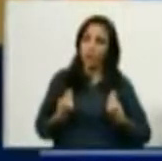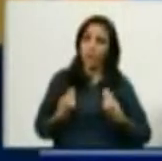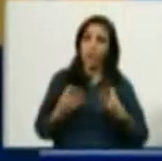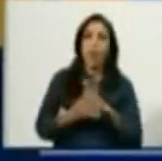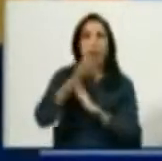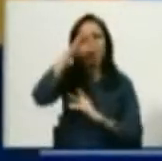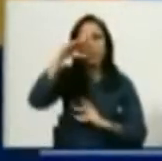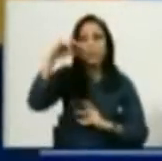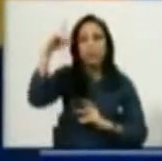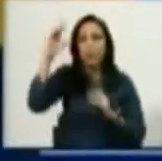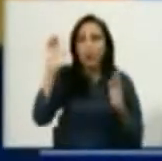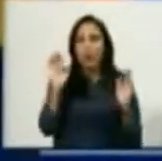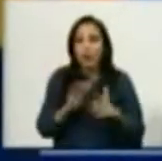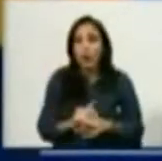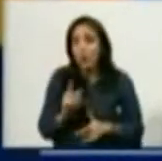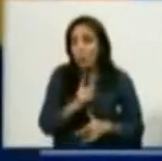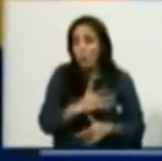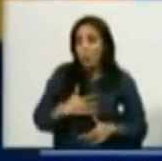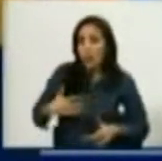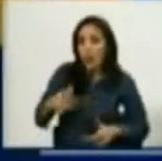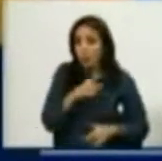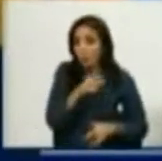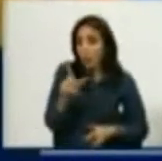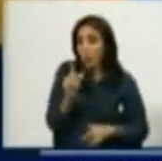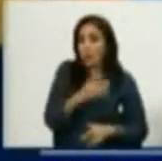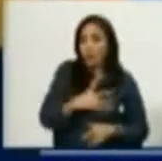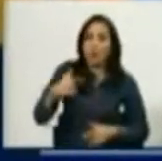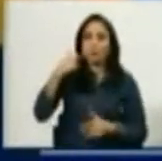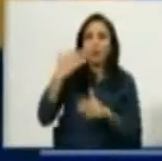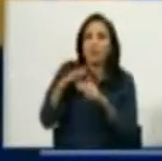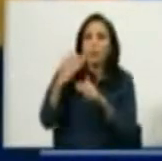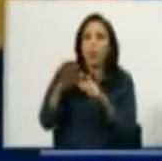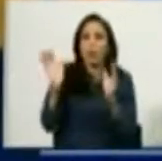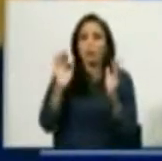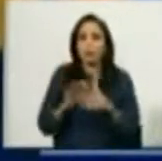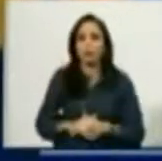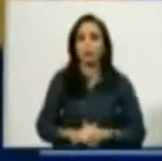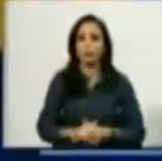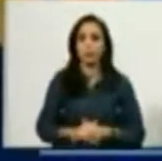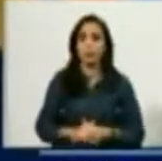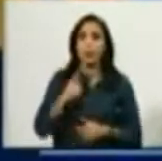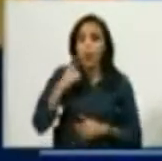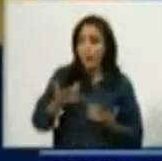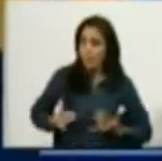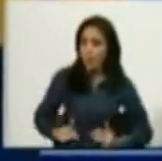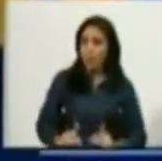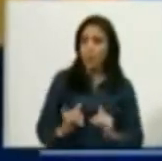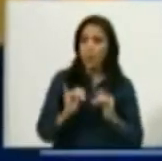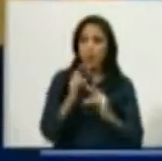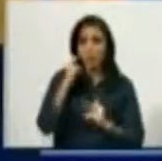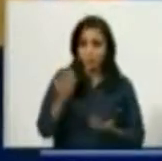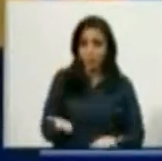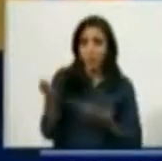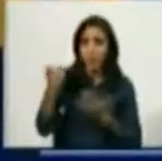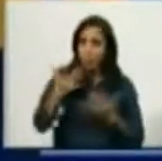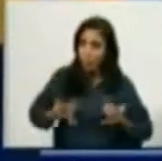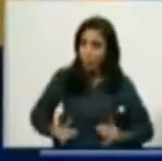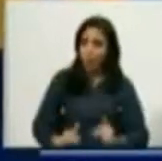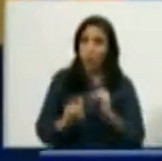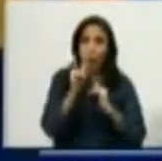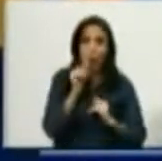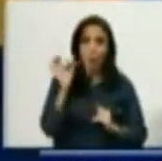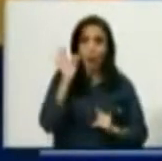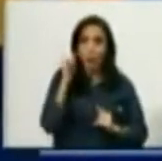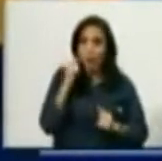quiere y si ustedes no lo quieren Qué importa ellas mis hijas él mi hijo